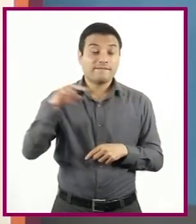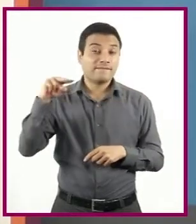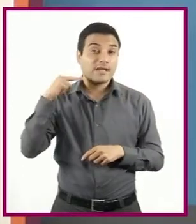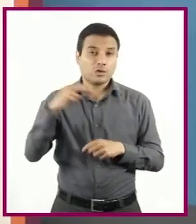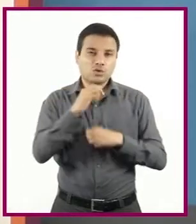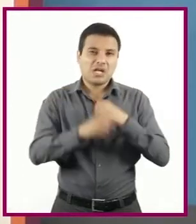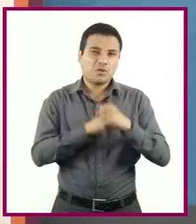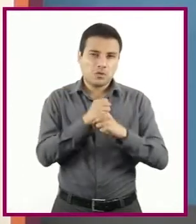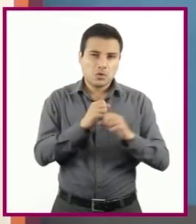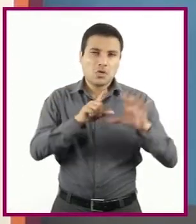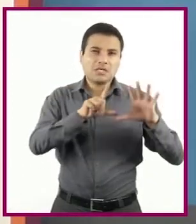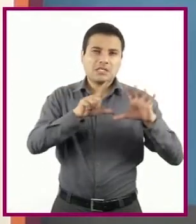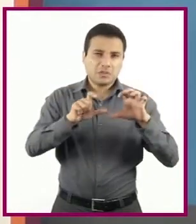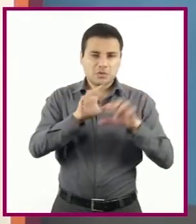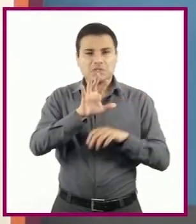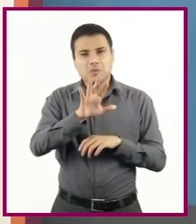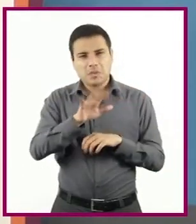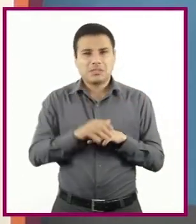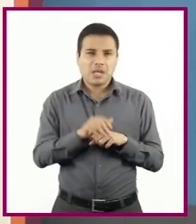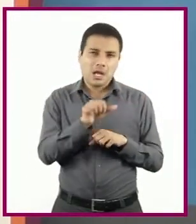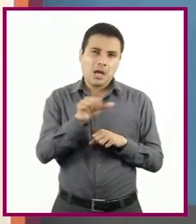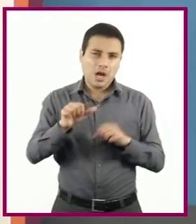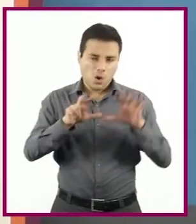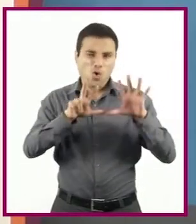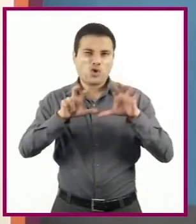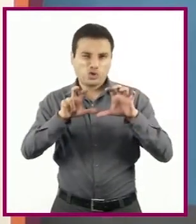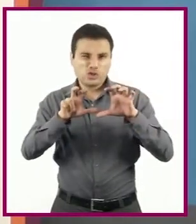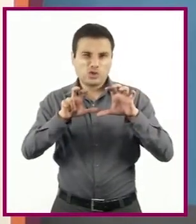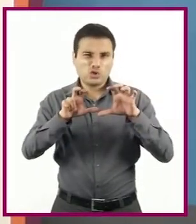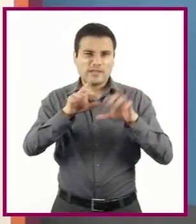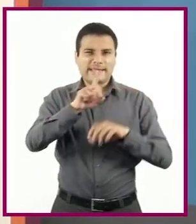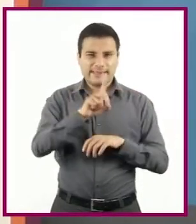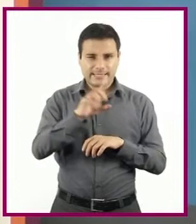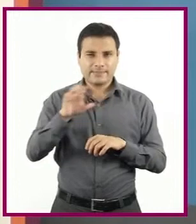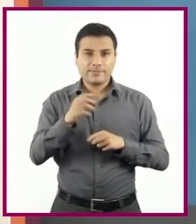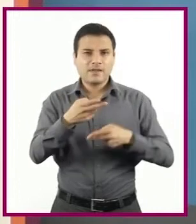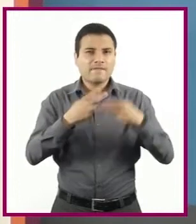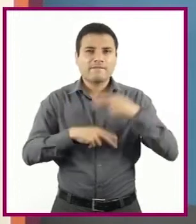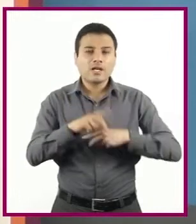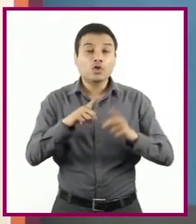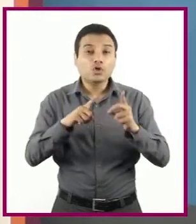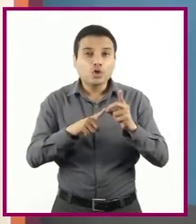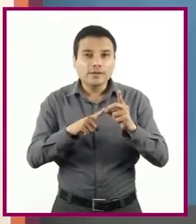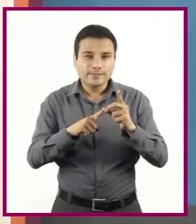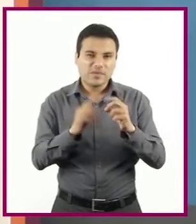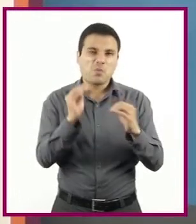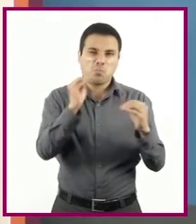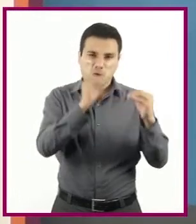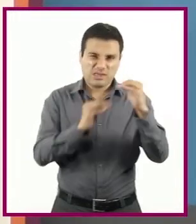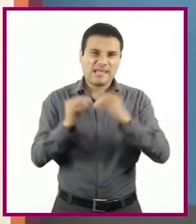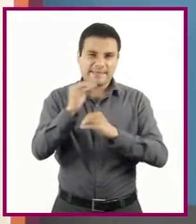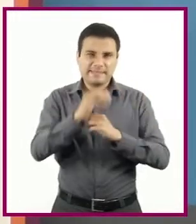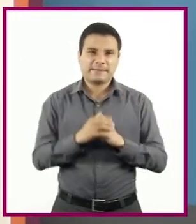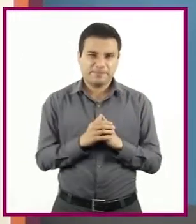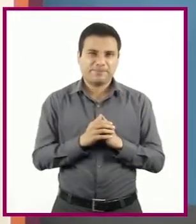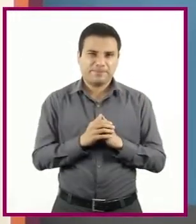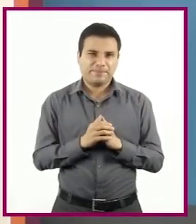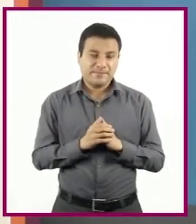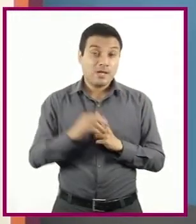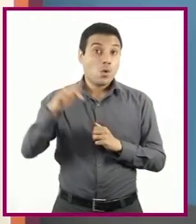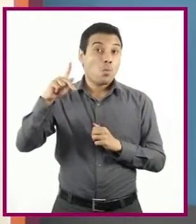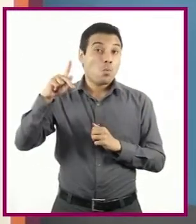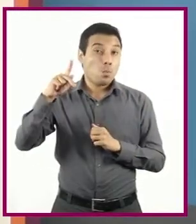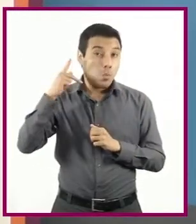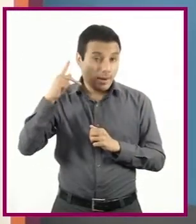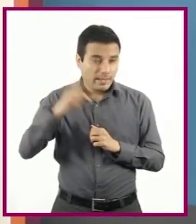entre el 750 y 800 de nuestra era, procedentes de tierras altas, a través de la Sierra Poblana y